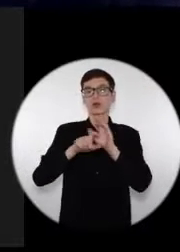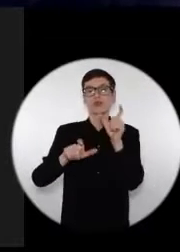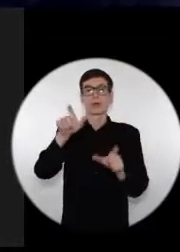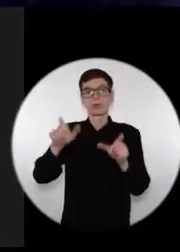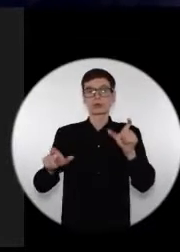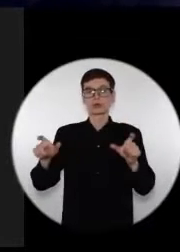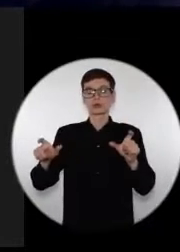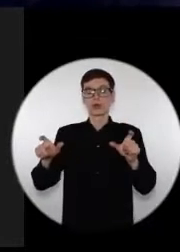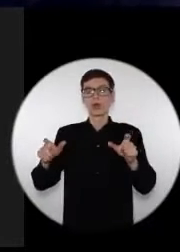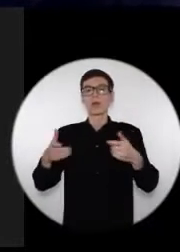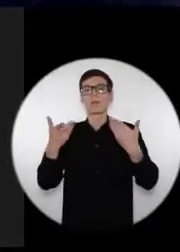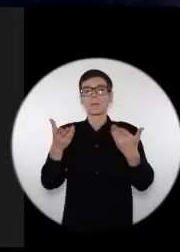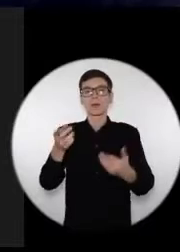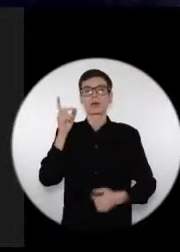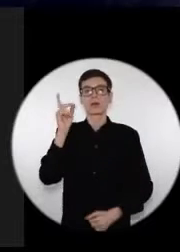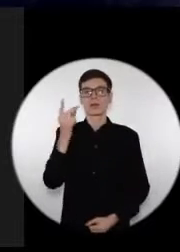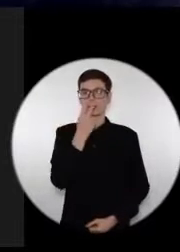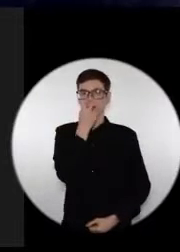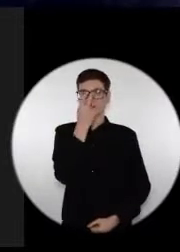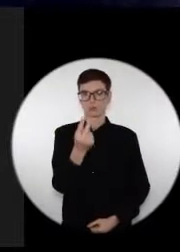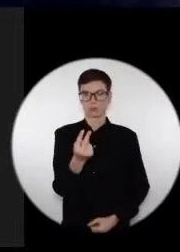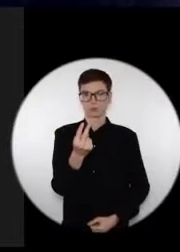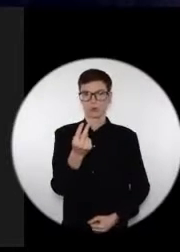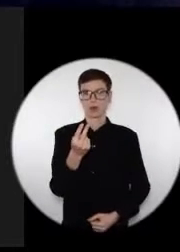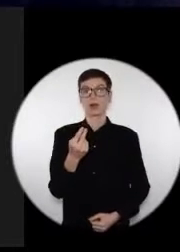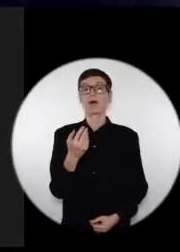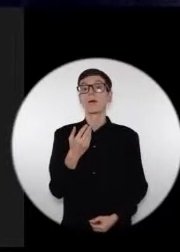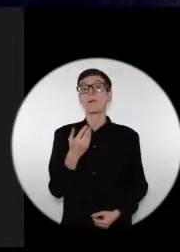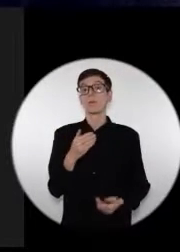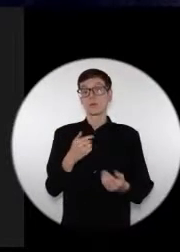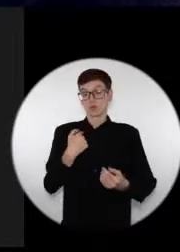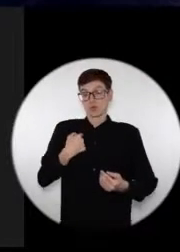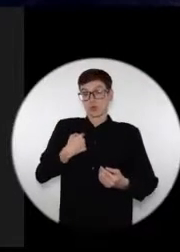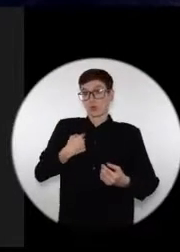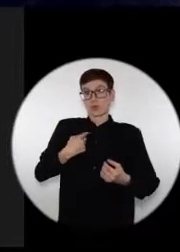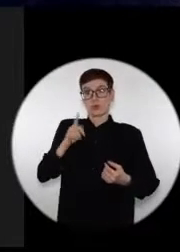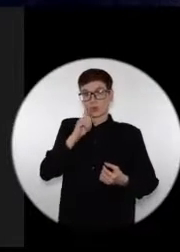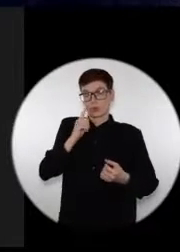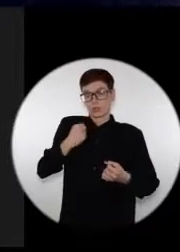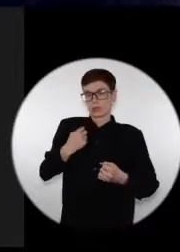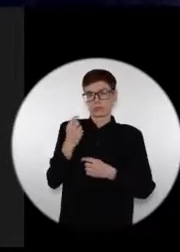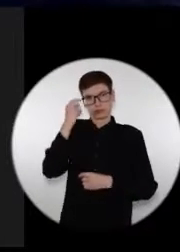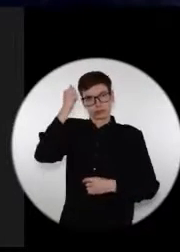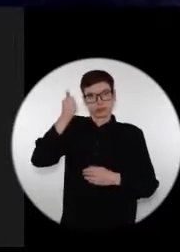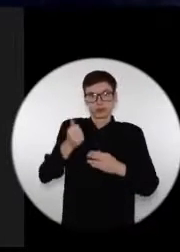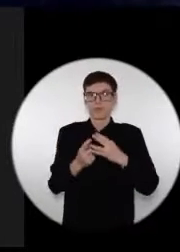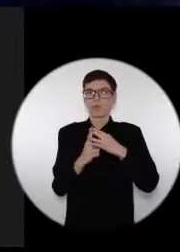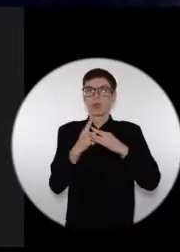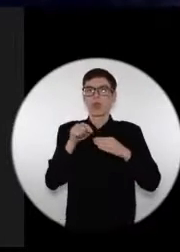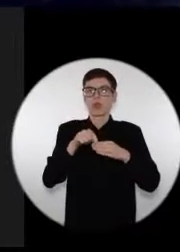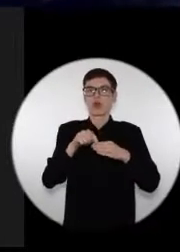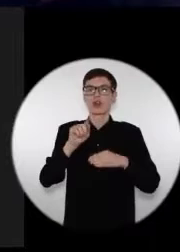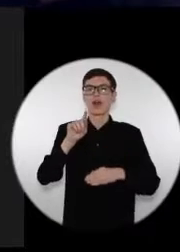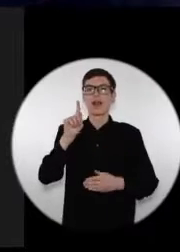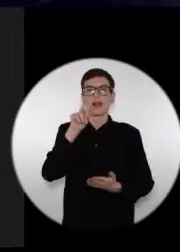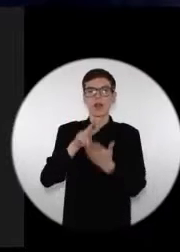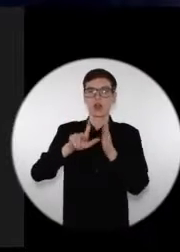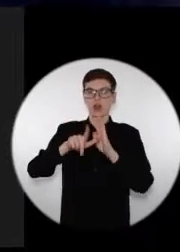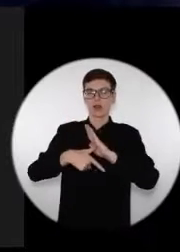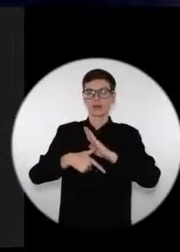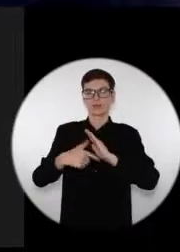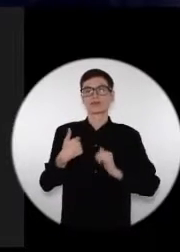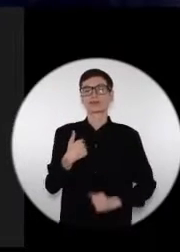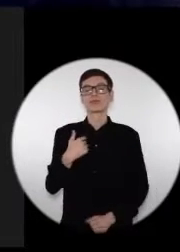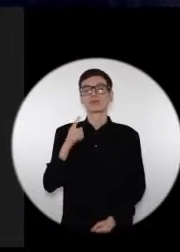proyectos para que sirven a personas con discapacidad visual yo yo que soy el fundador del evento también